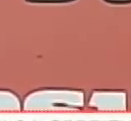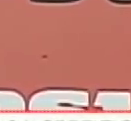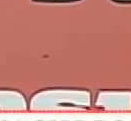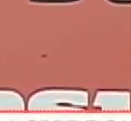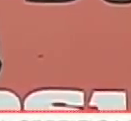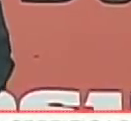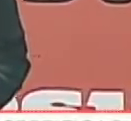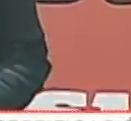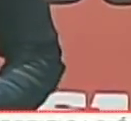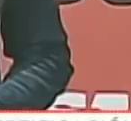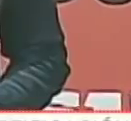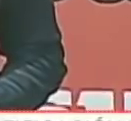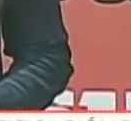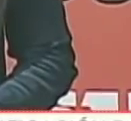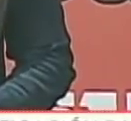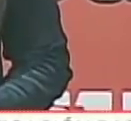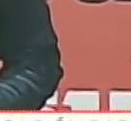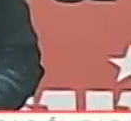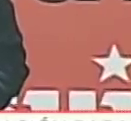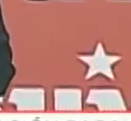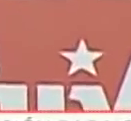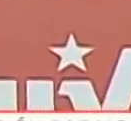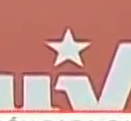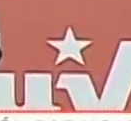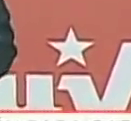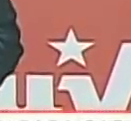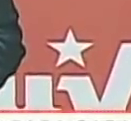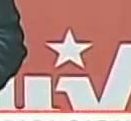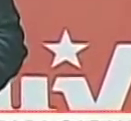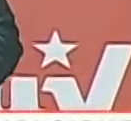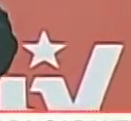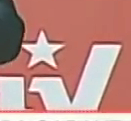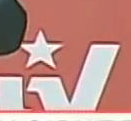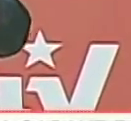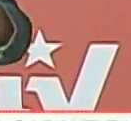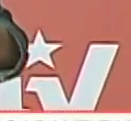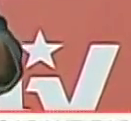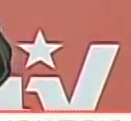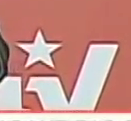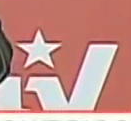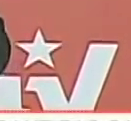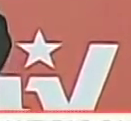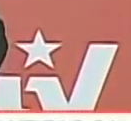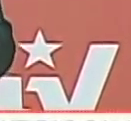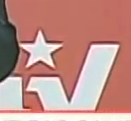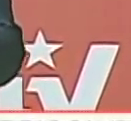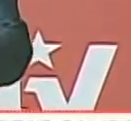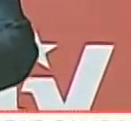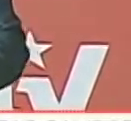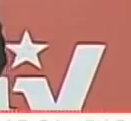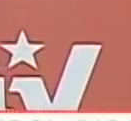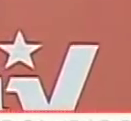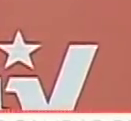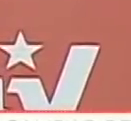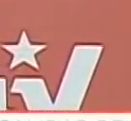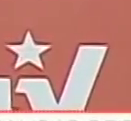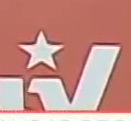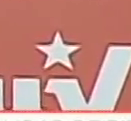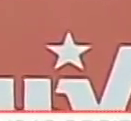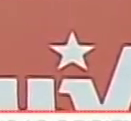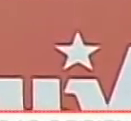Diosdado Cabello, justamente en esta importante rueda de prensa. Ha dado cifras importantes en torno a la